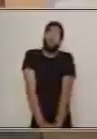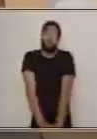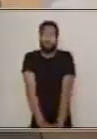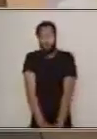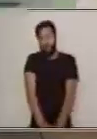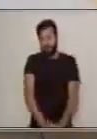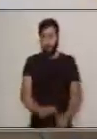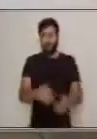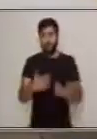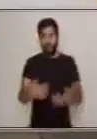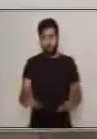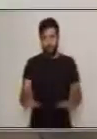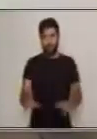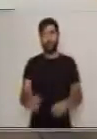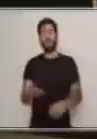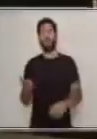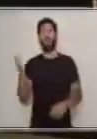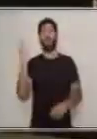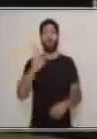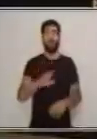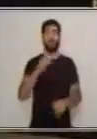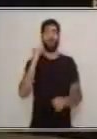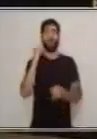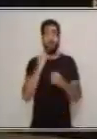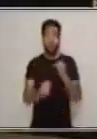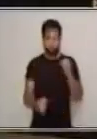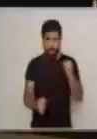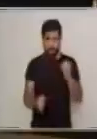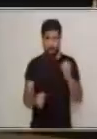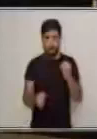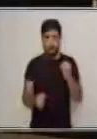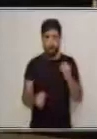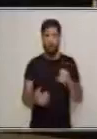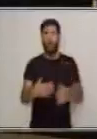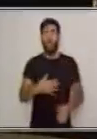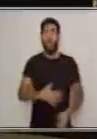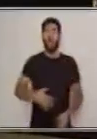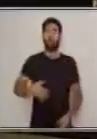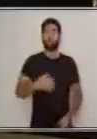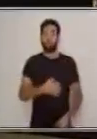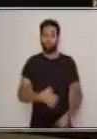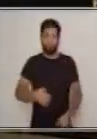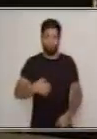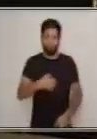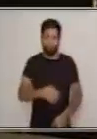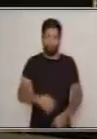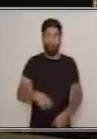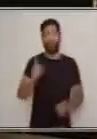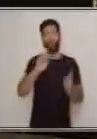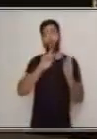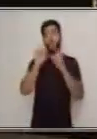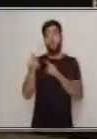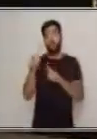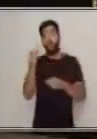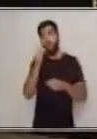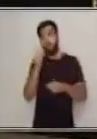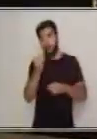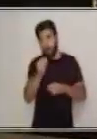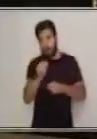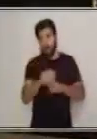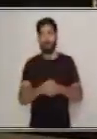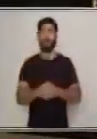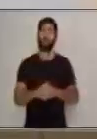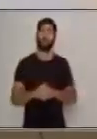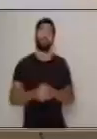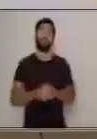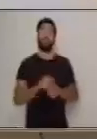fuertemente los gatitos. Y de último les dio hambre y fueron a comer.